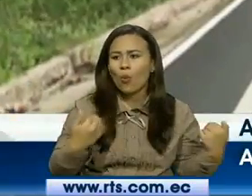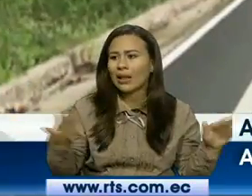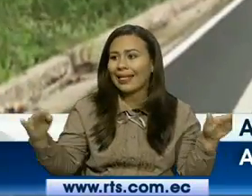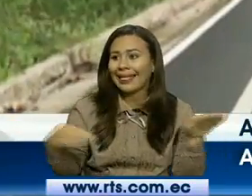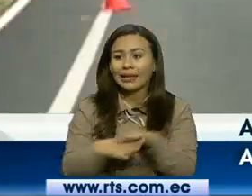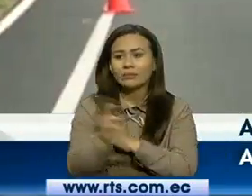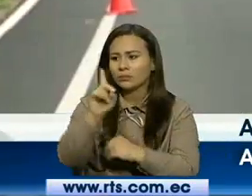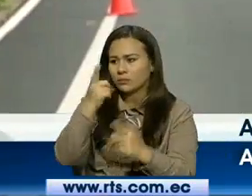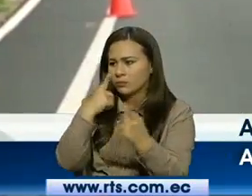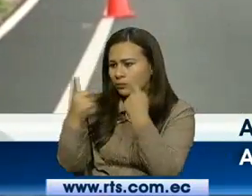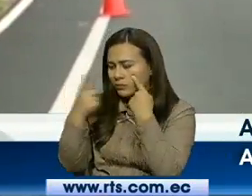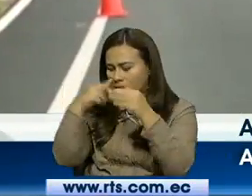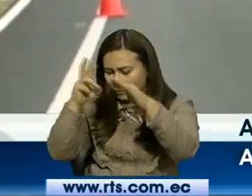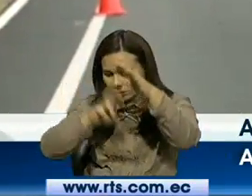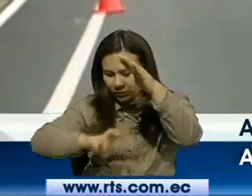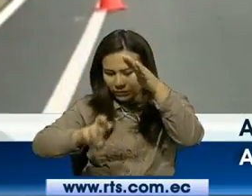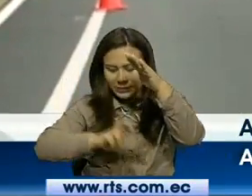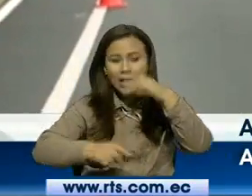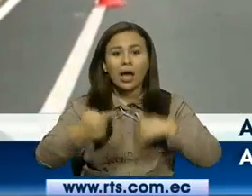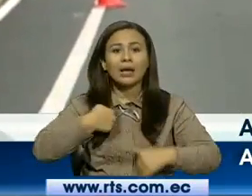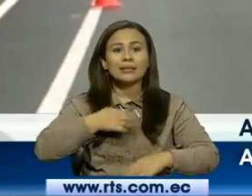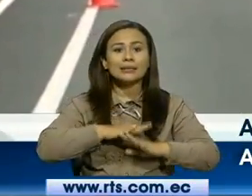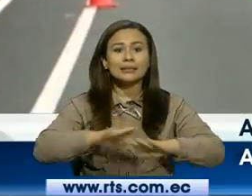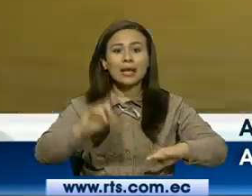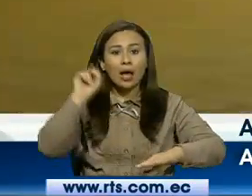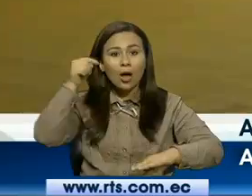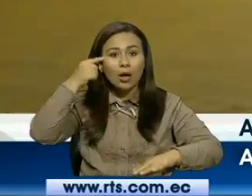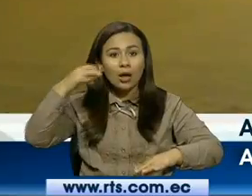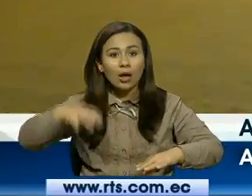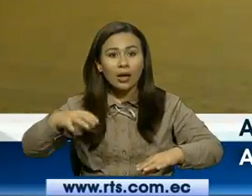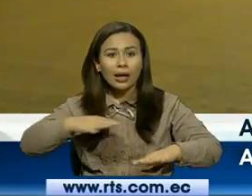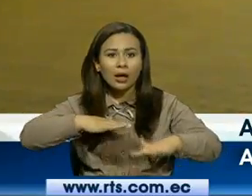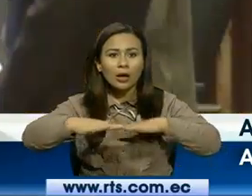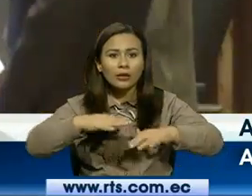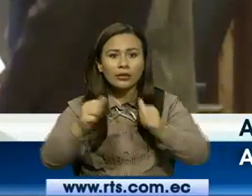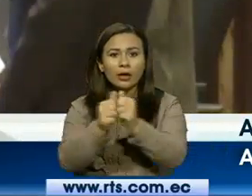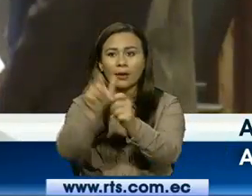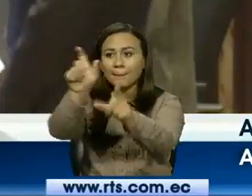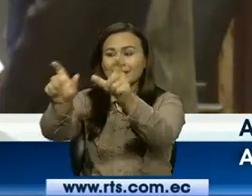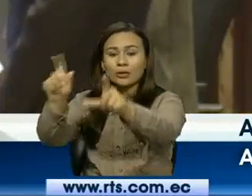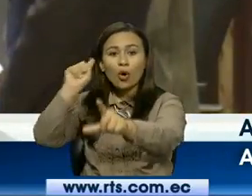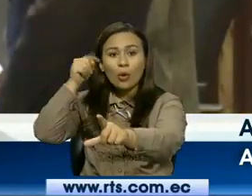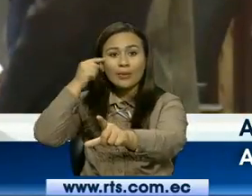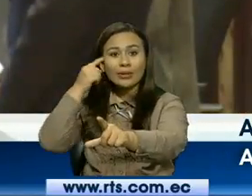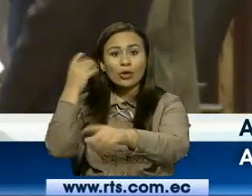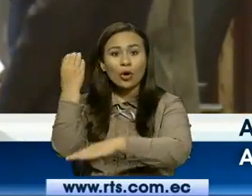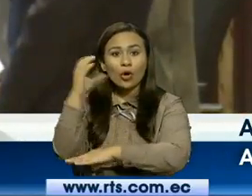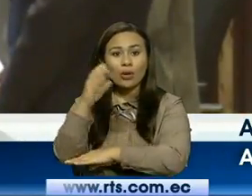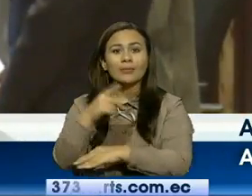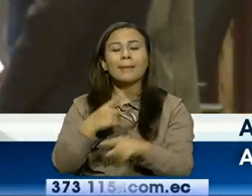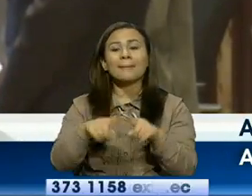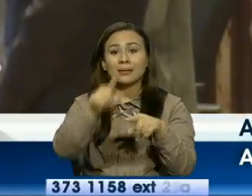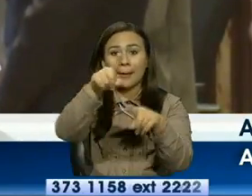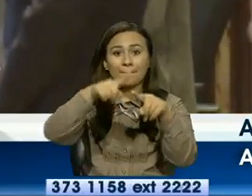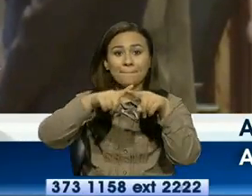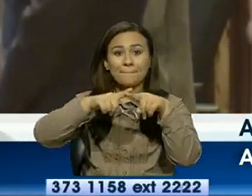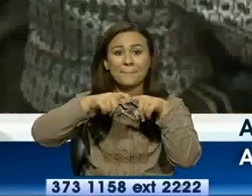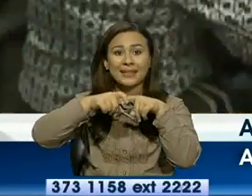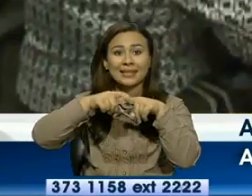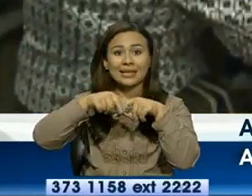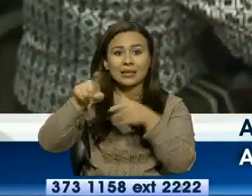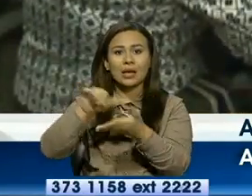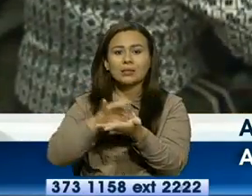está pendiente de la situación y que se coordinan ya acciones con el gobierno colombiano. Entre tanto, en la Asamblea quedó pendiente el debate para